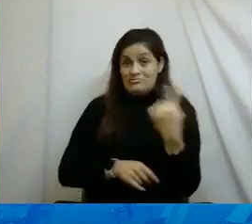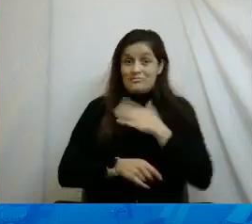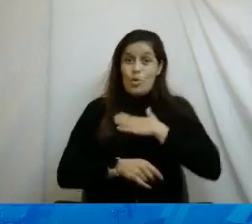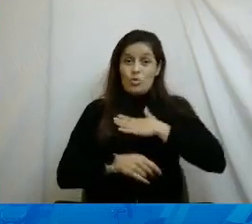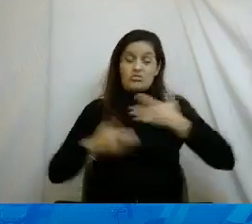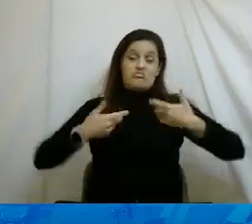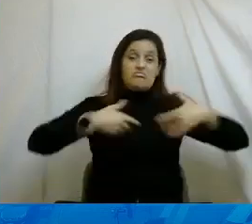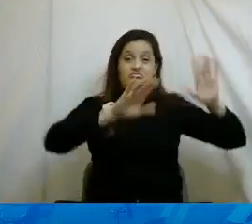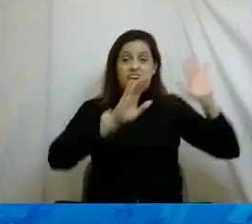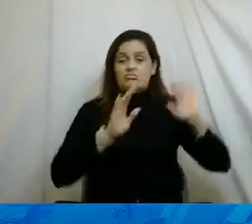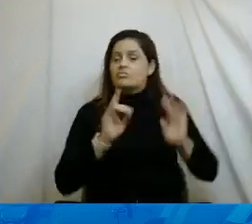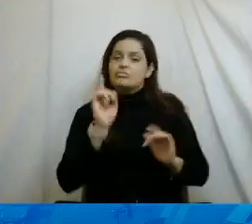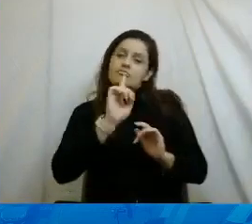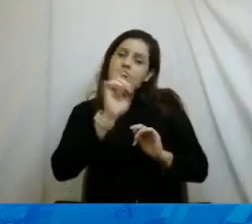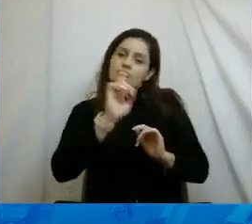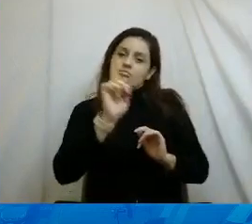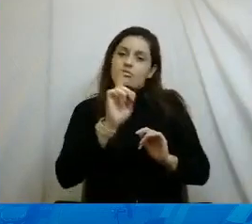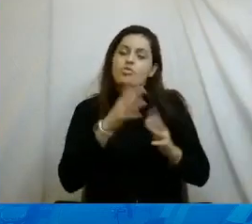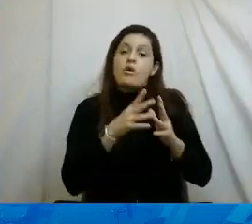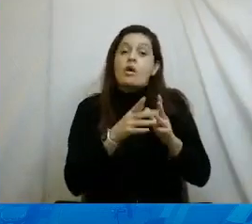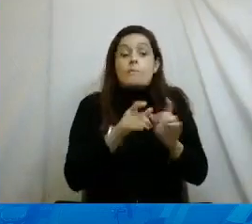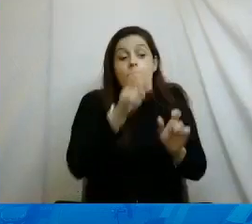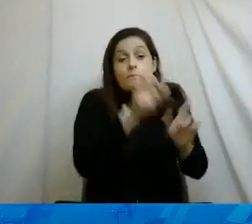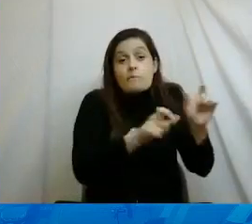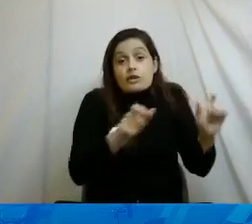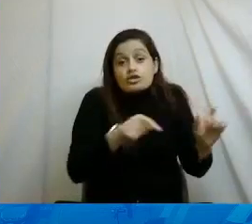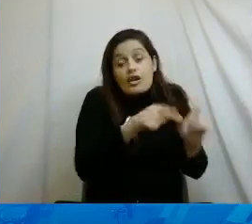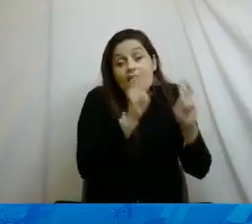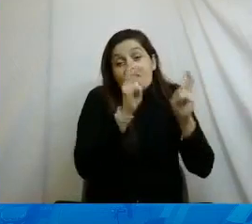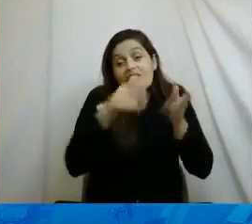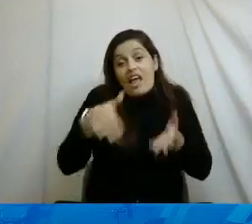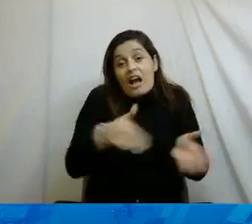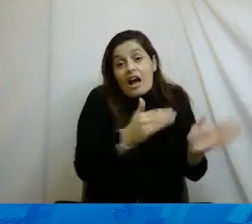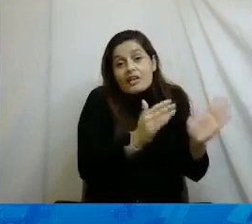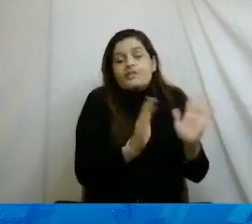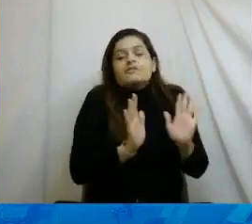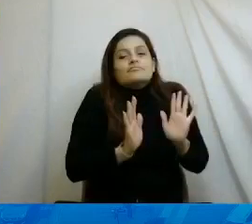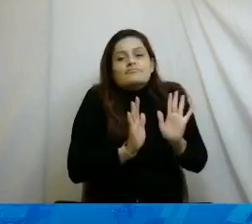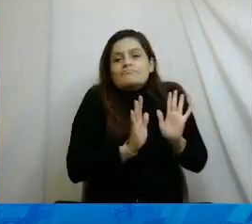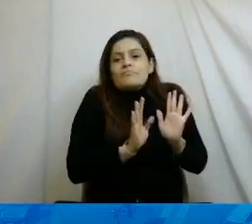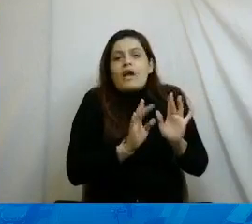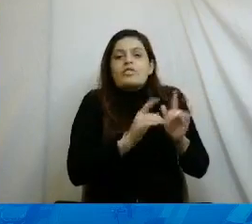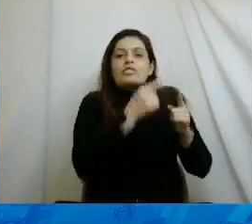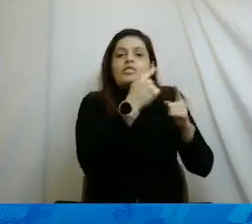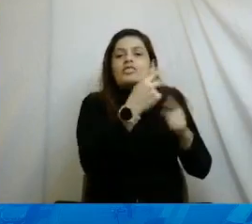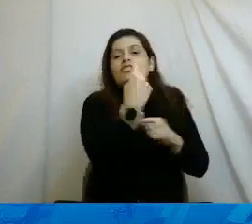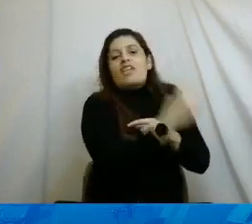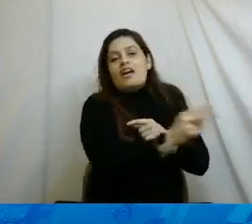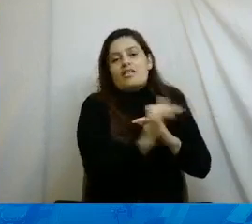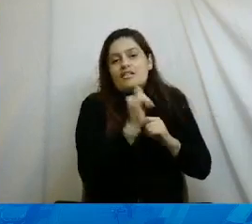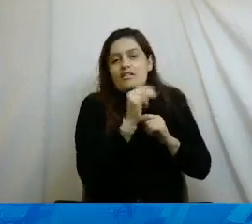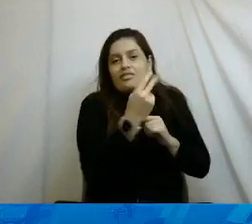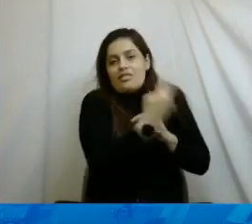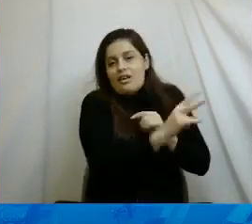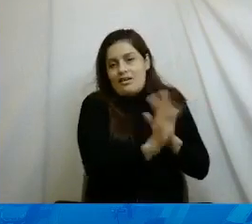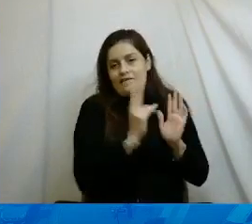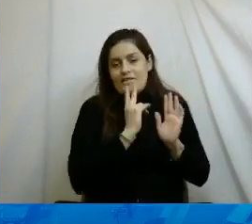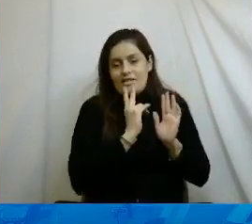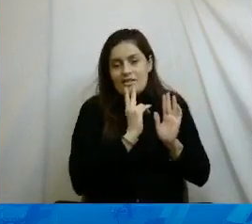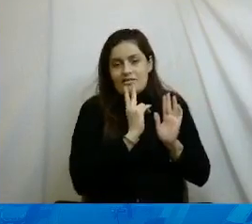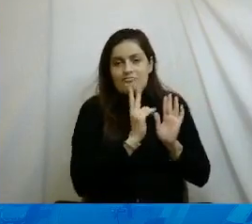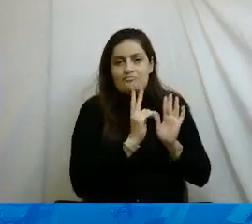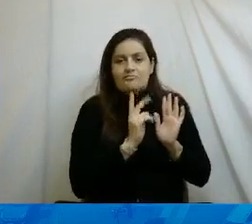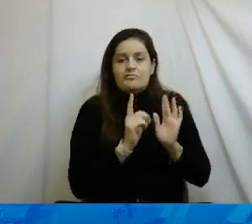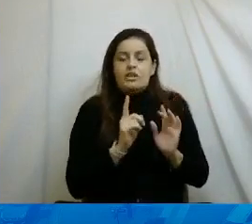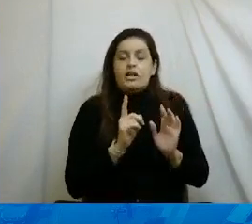en una situación así y son muchas las razones por las que las personas llegan a estar en esas condiciones. Entonces, básicamente es eso, comentar que las